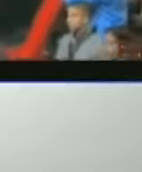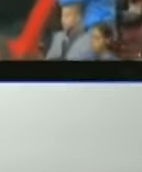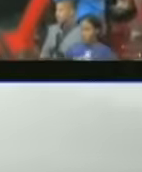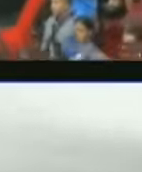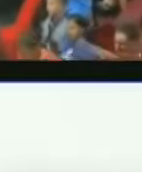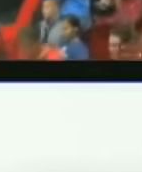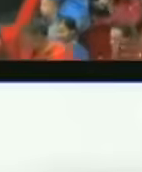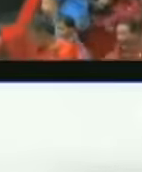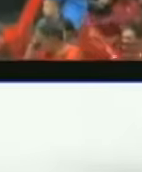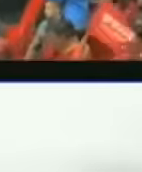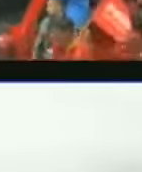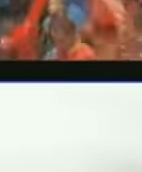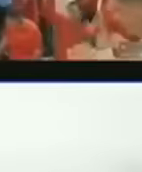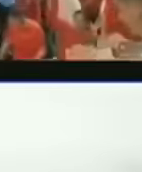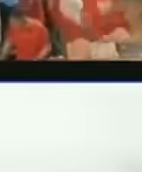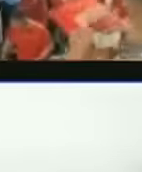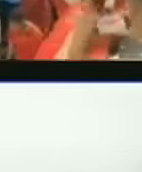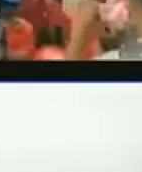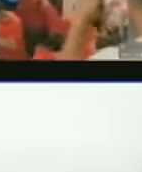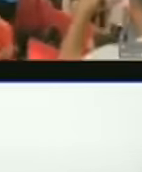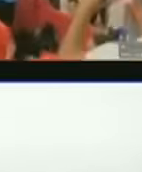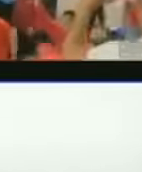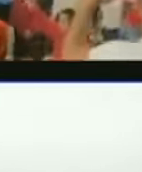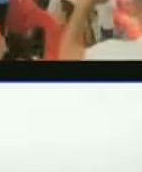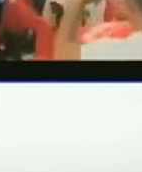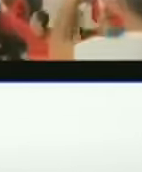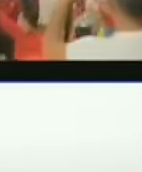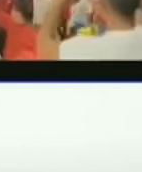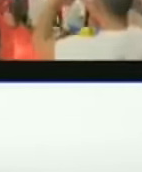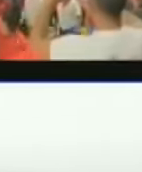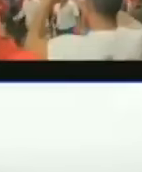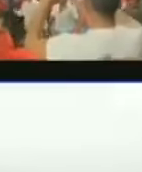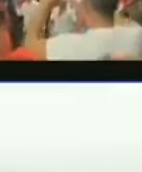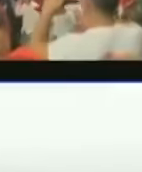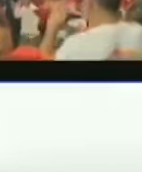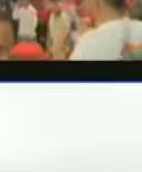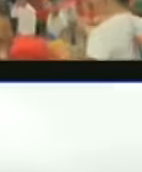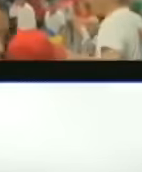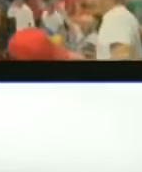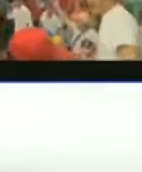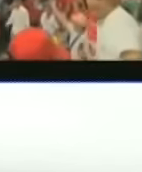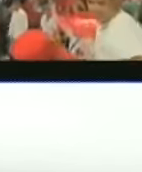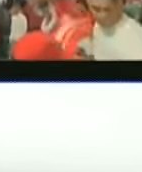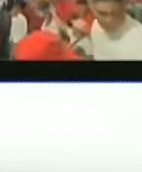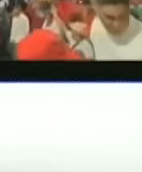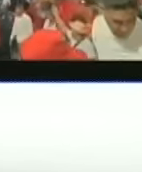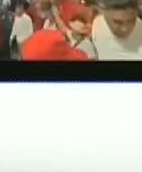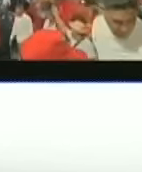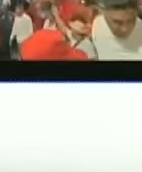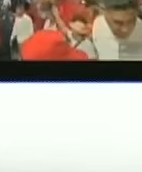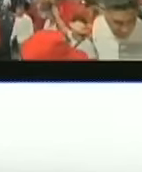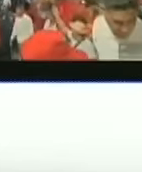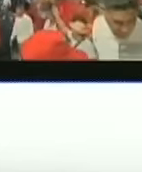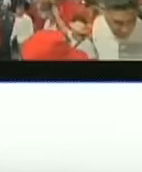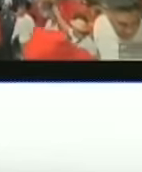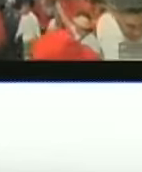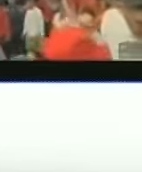Tacarigua, 4 kilómetros. Y de así vamos a completar toda esa autopista, toda esa